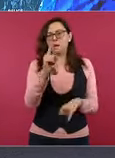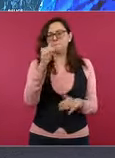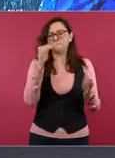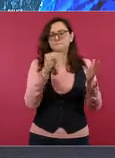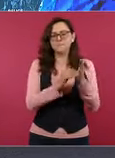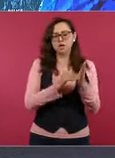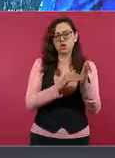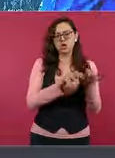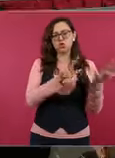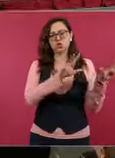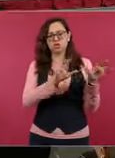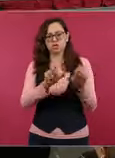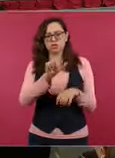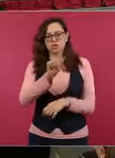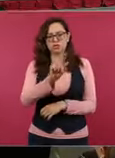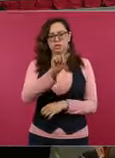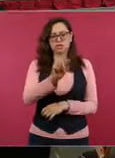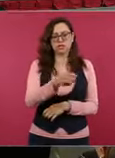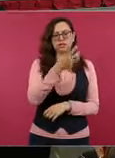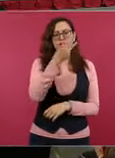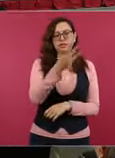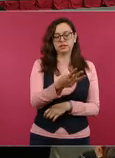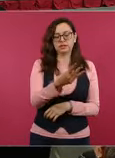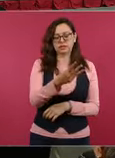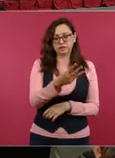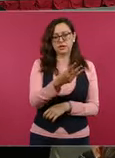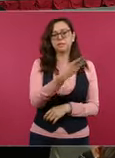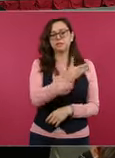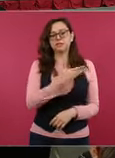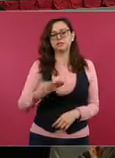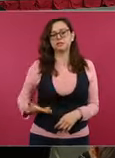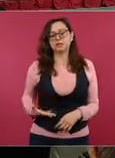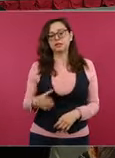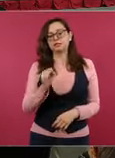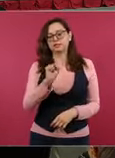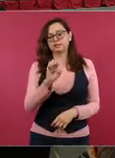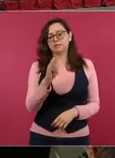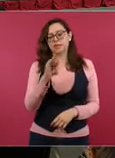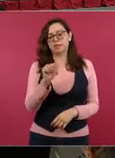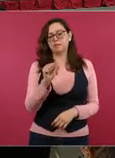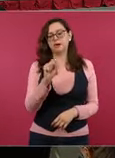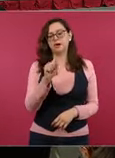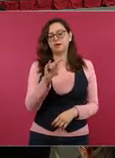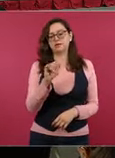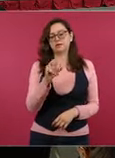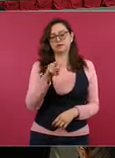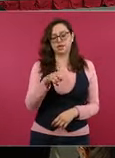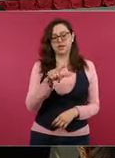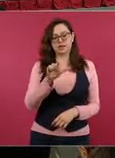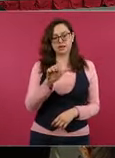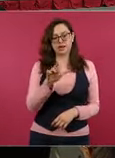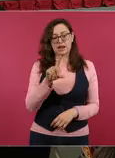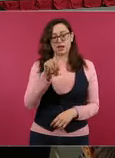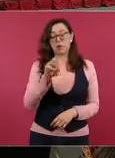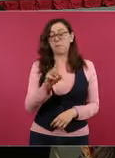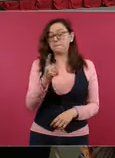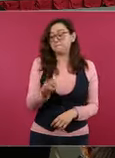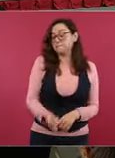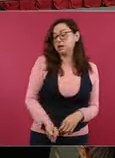1873 el presidente Sebastián Lerdo de Tejada. Es el primer ferrocarril.